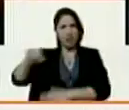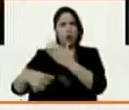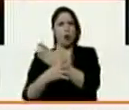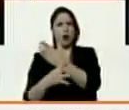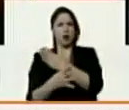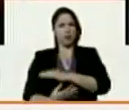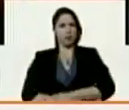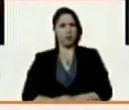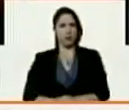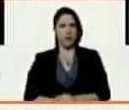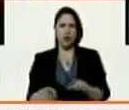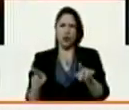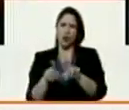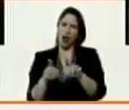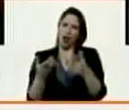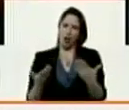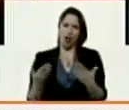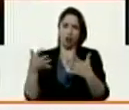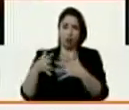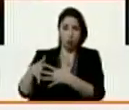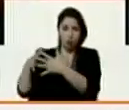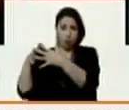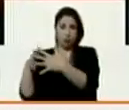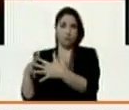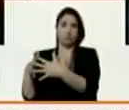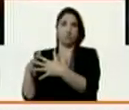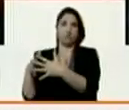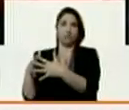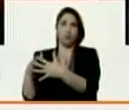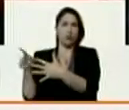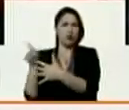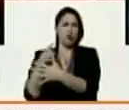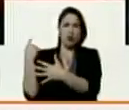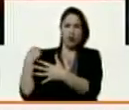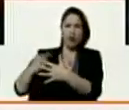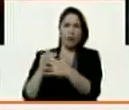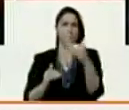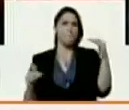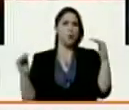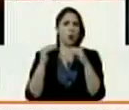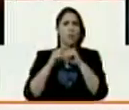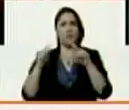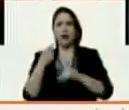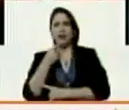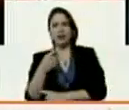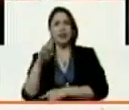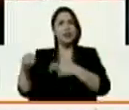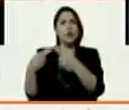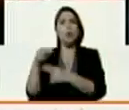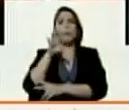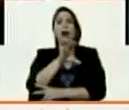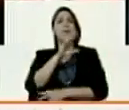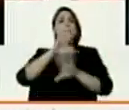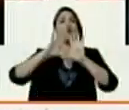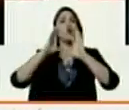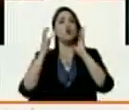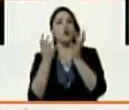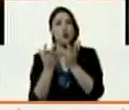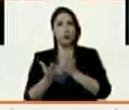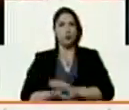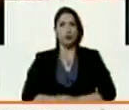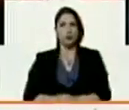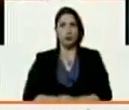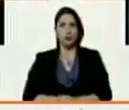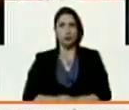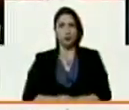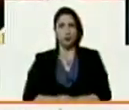Alimaña. Estados Unidos no tiene moral para decirle a ningún país del mundo que